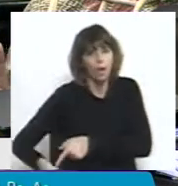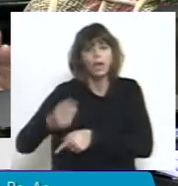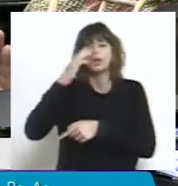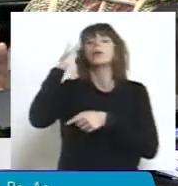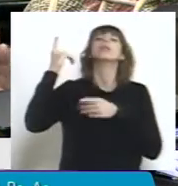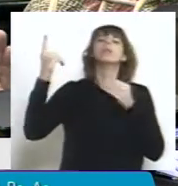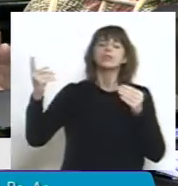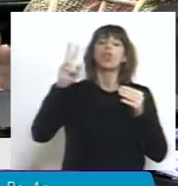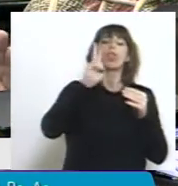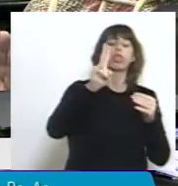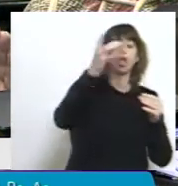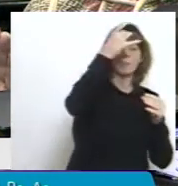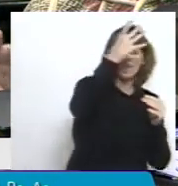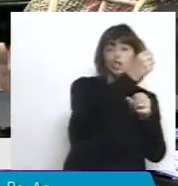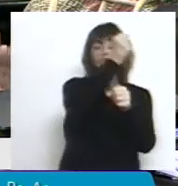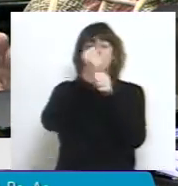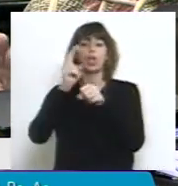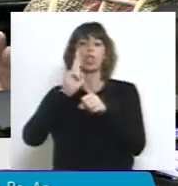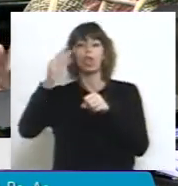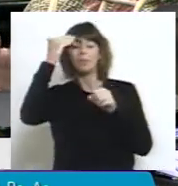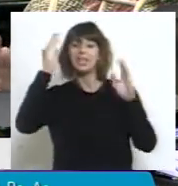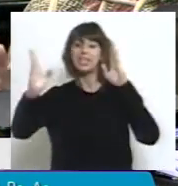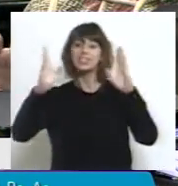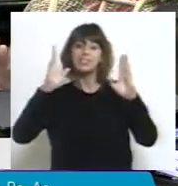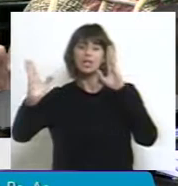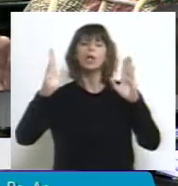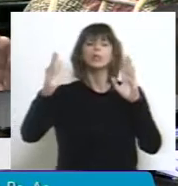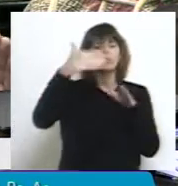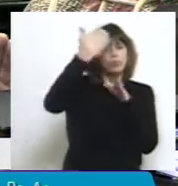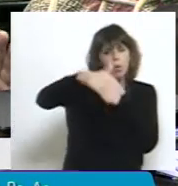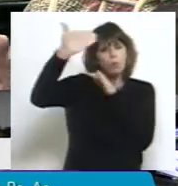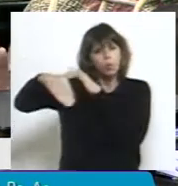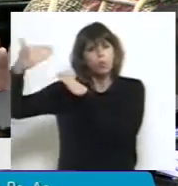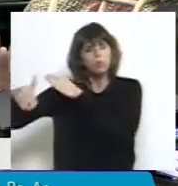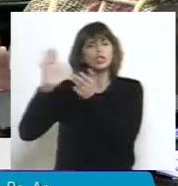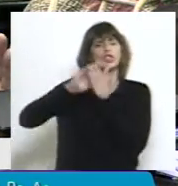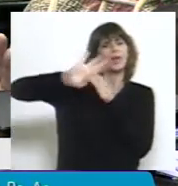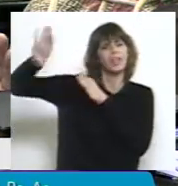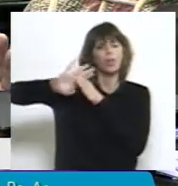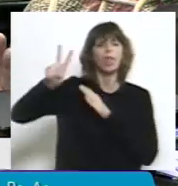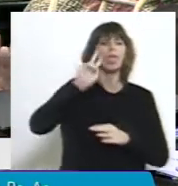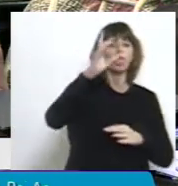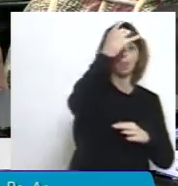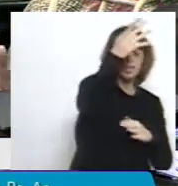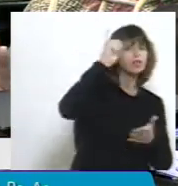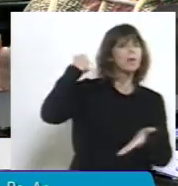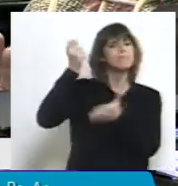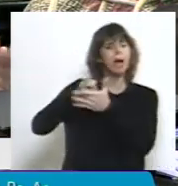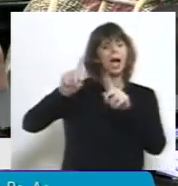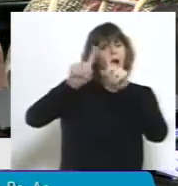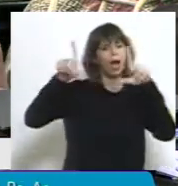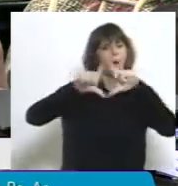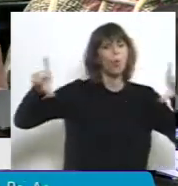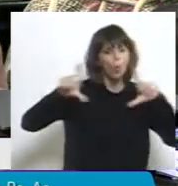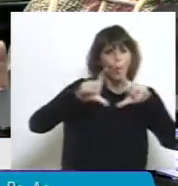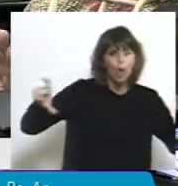El ciclo 2012-2015 está surcado por fuertes vencimientos de deuda. De hecho, el 2012 se pagó el Bodén 12, en el